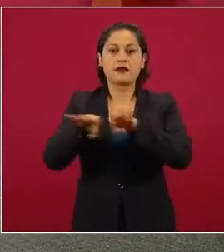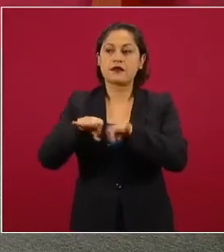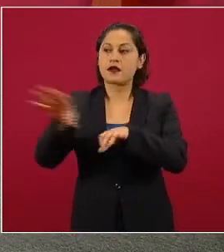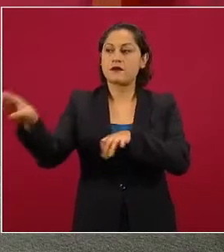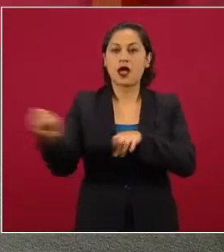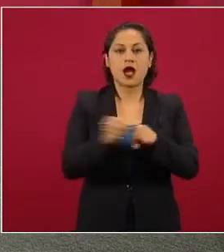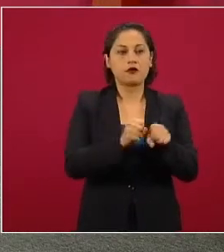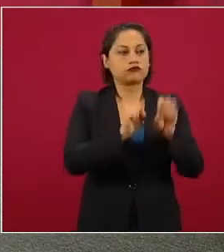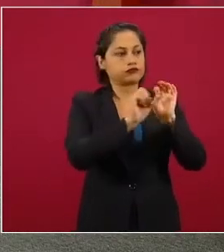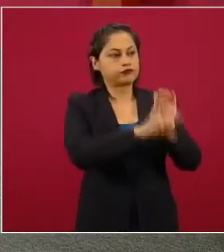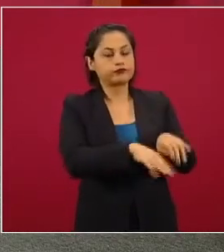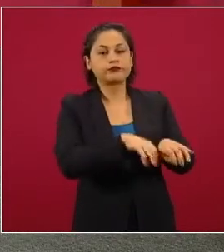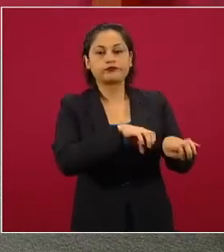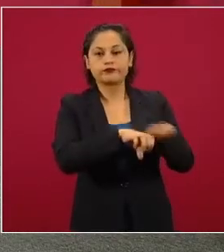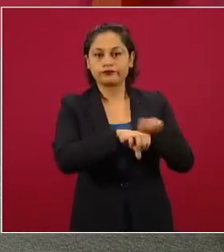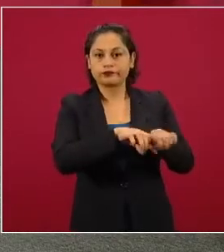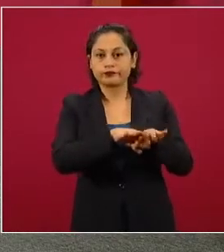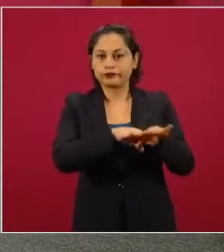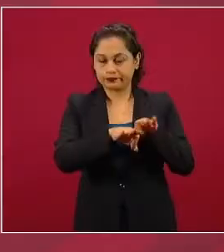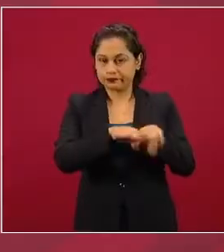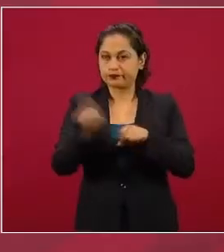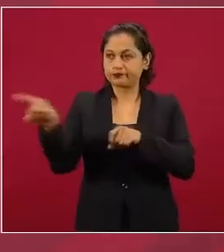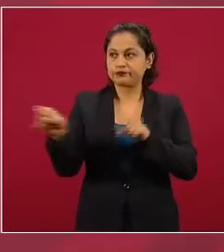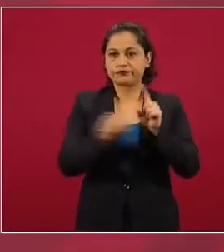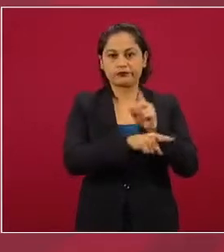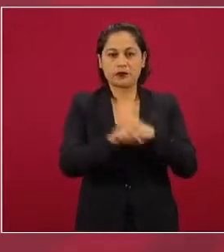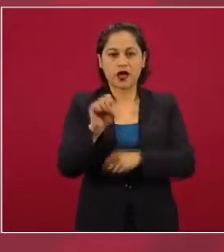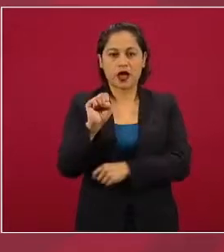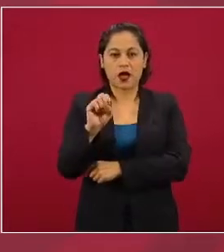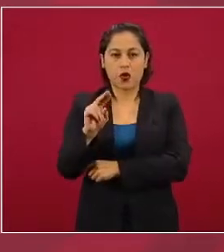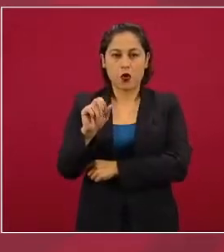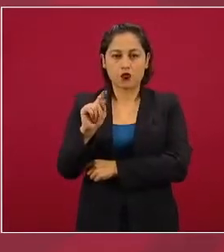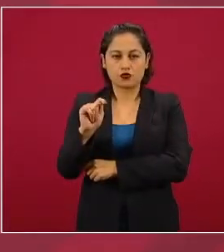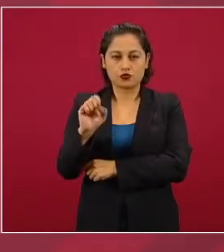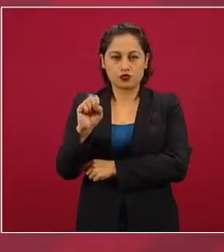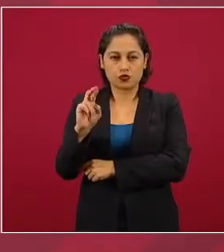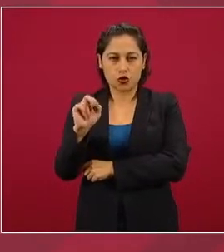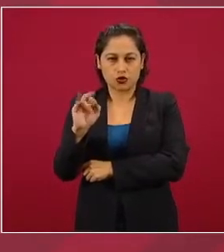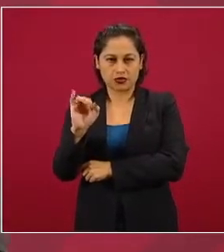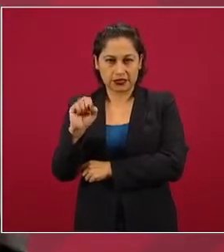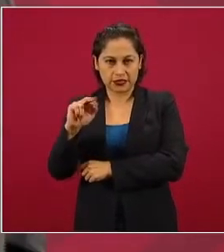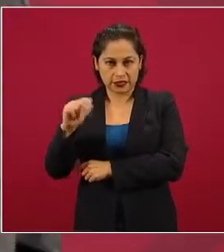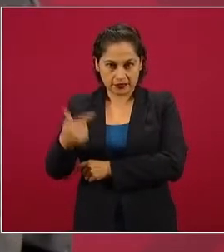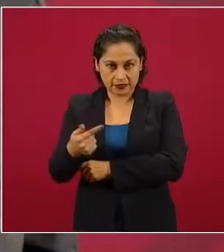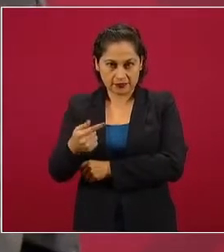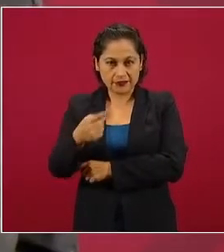¿Saben cuántos empleados tenía